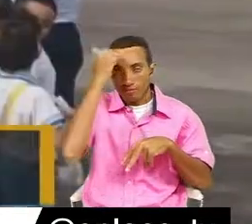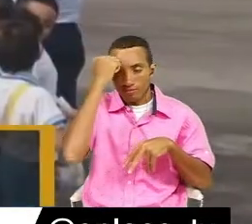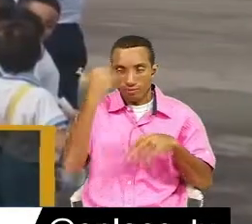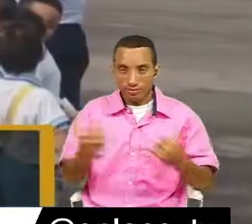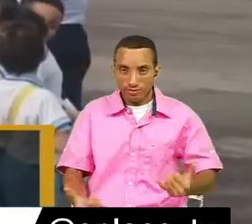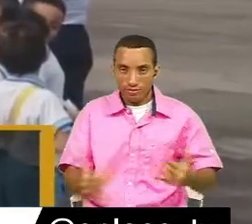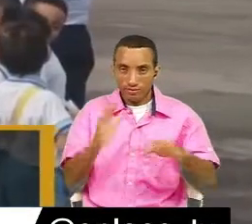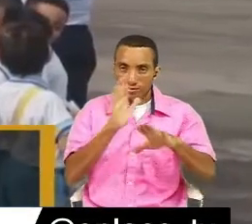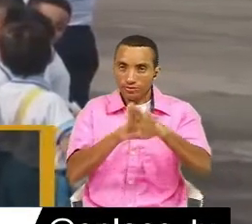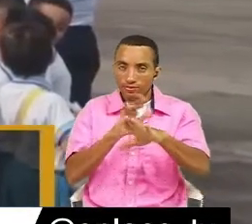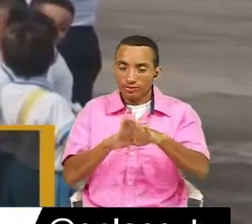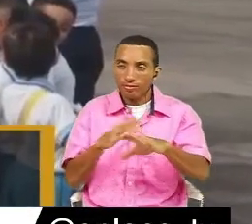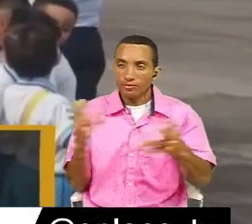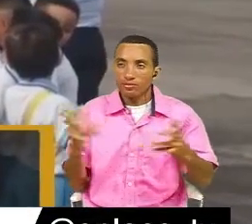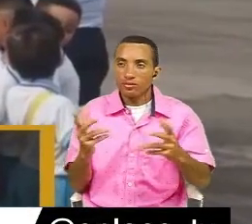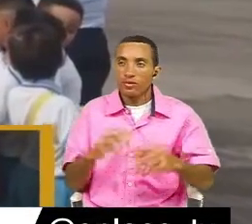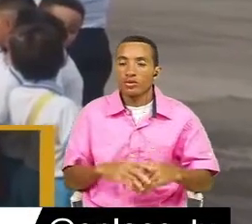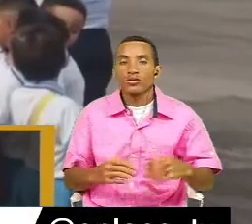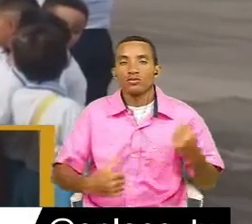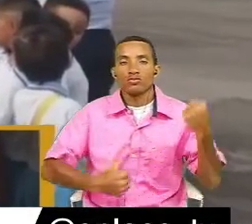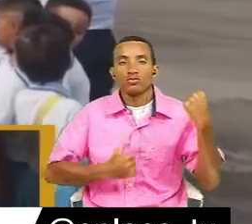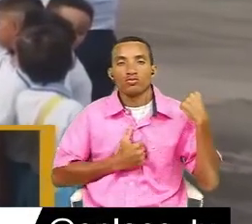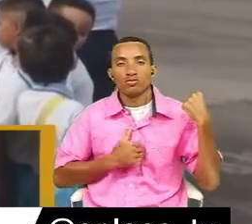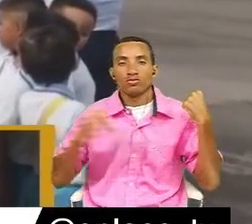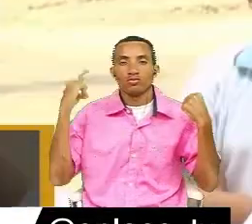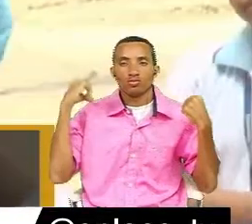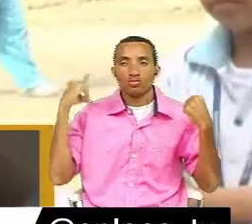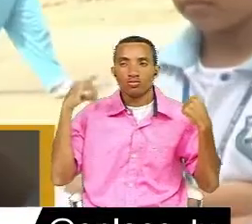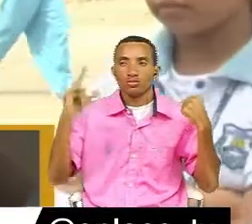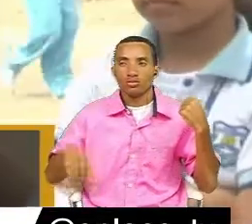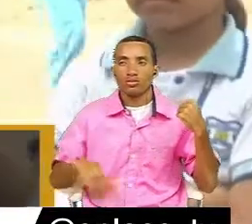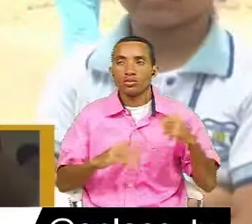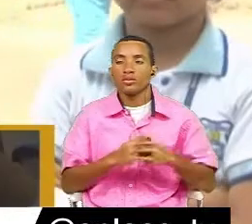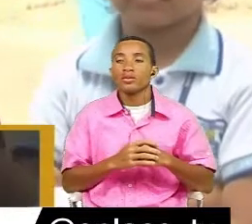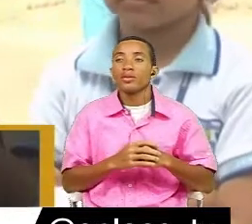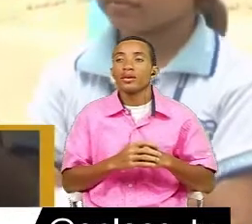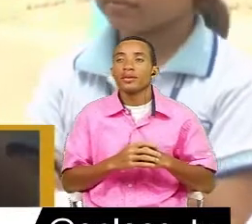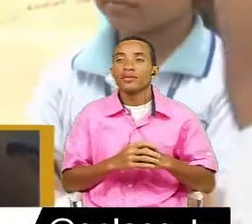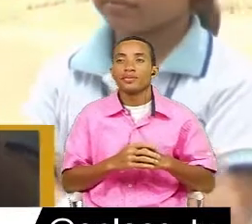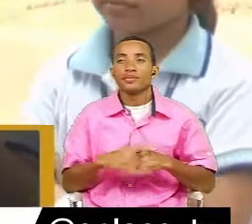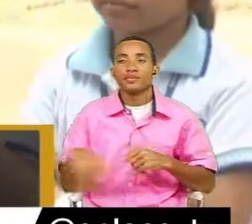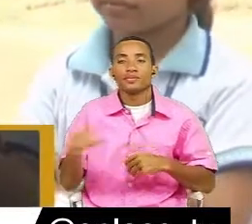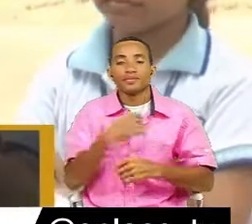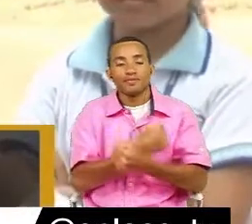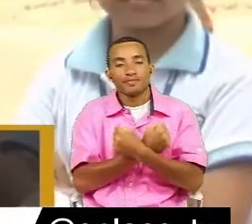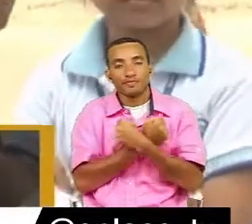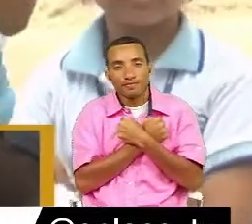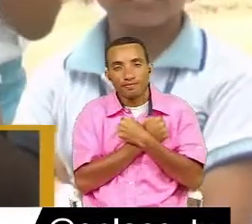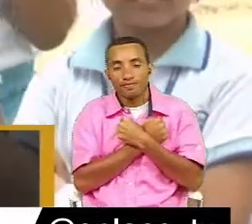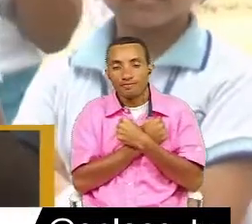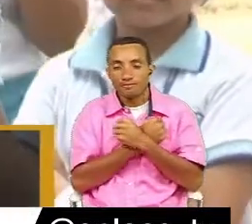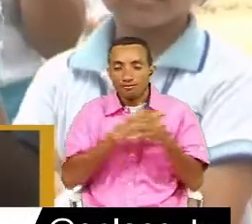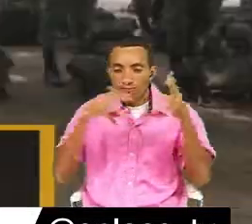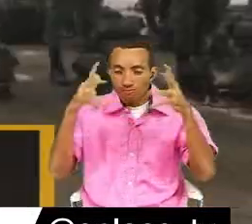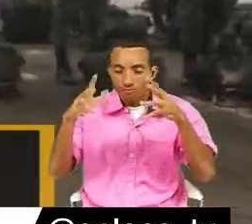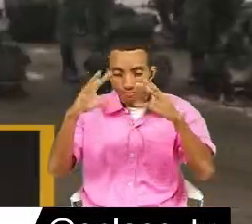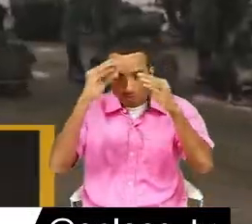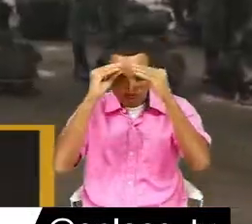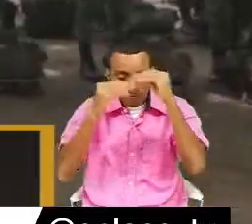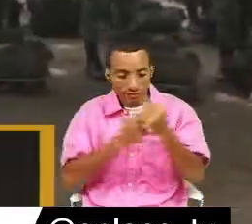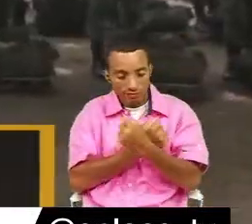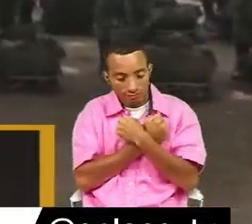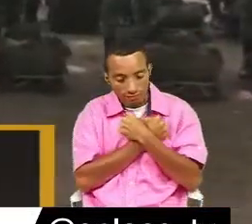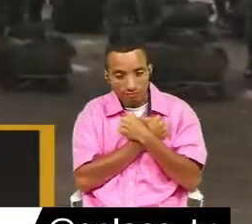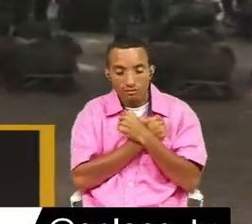hicieron en compañía de soldados oficiales y suboficiales. Crearles en ellos el amor por nuestra República de Colombia,